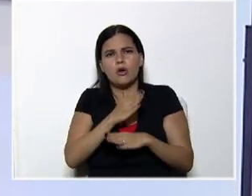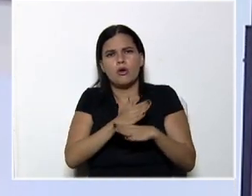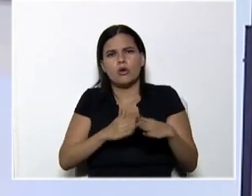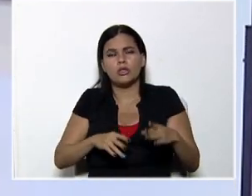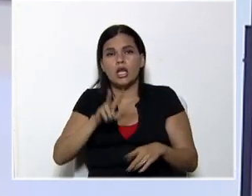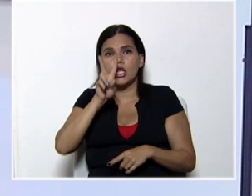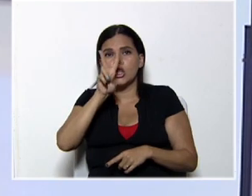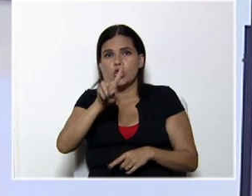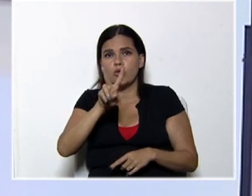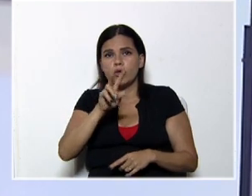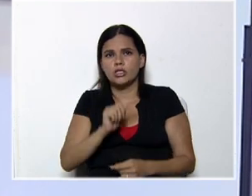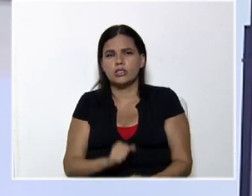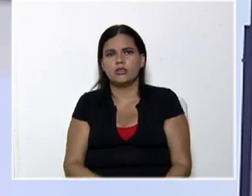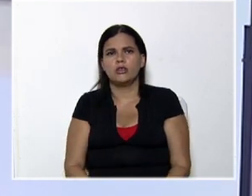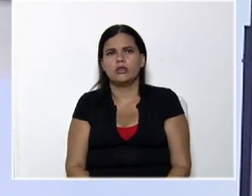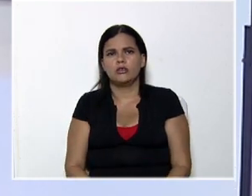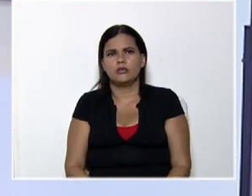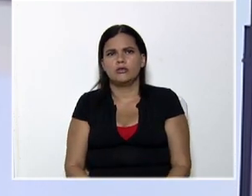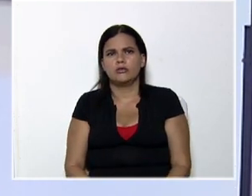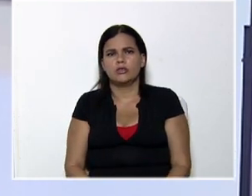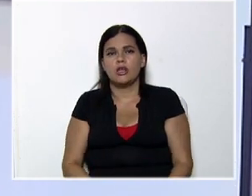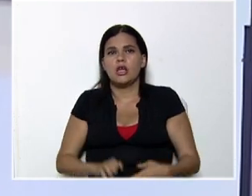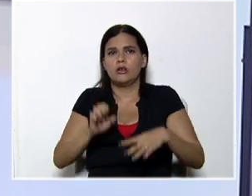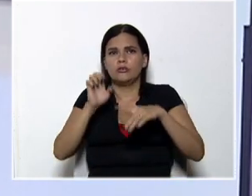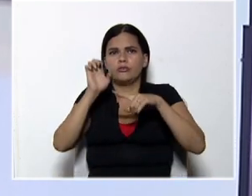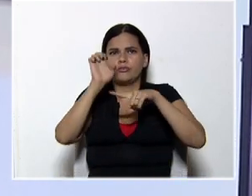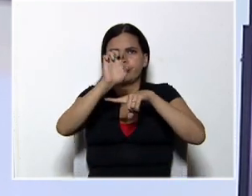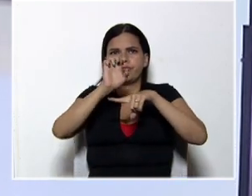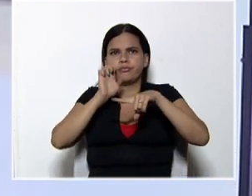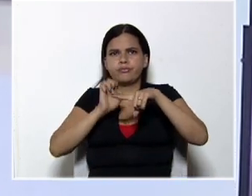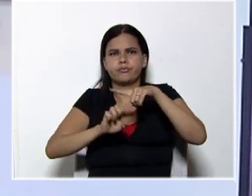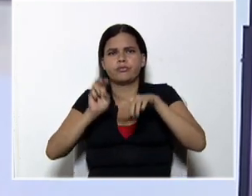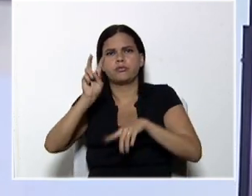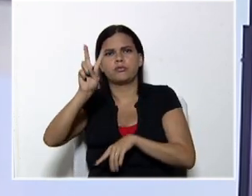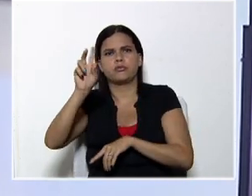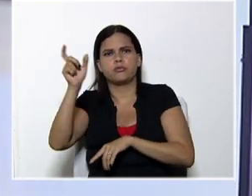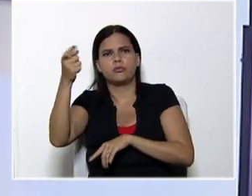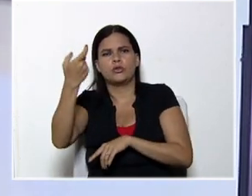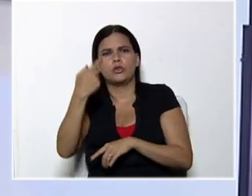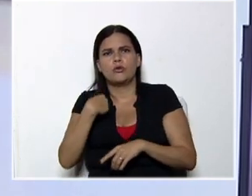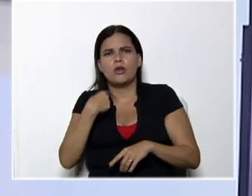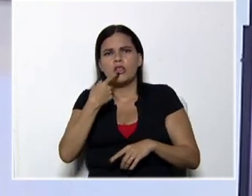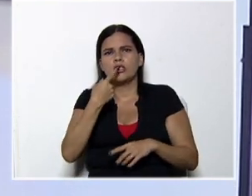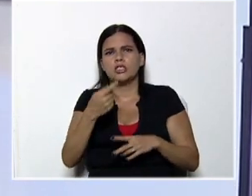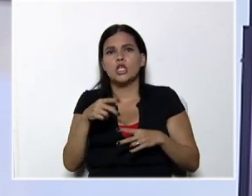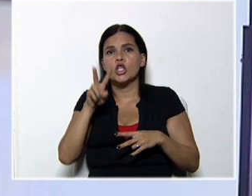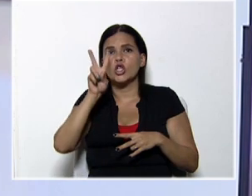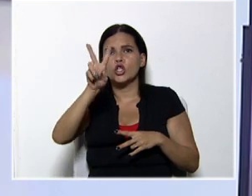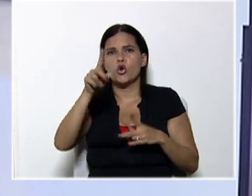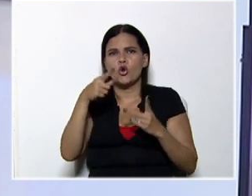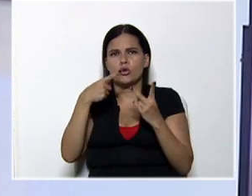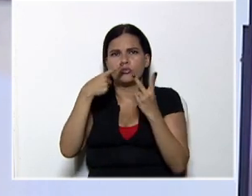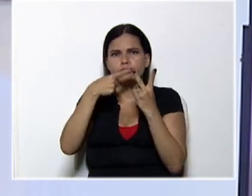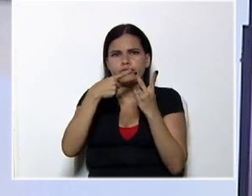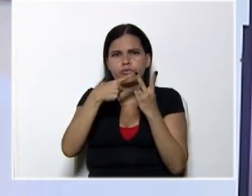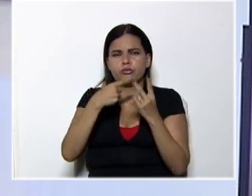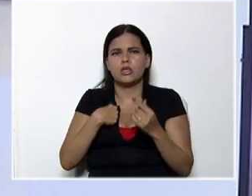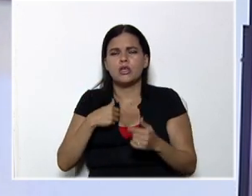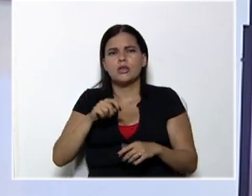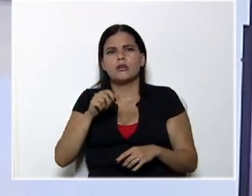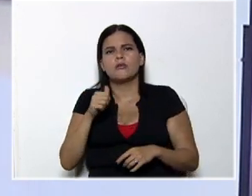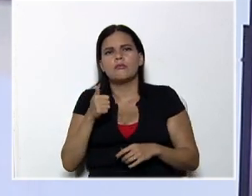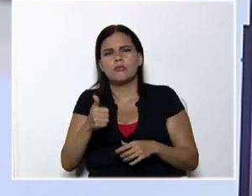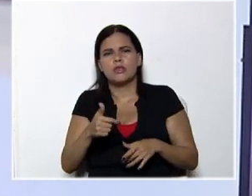de segundo grado nos va a dar dos raíces y viene expresada por la siguiente